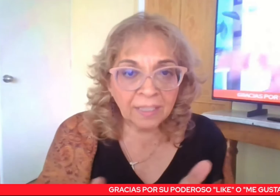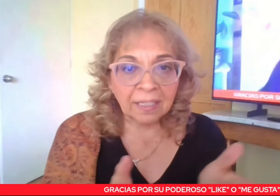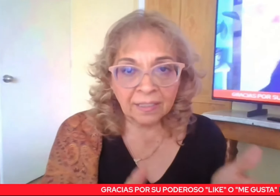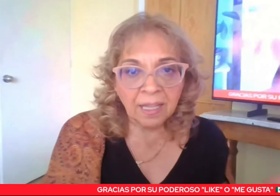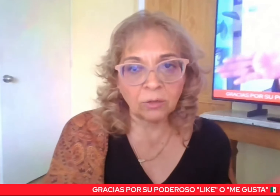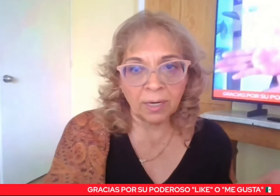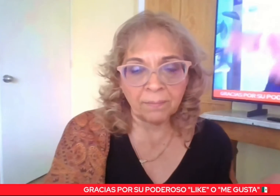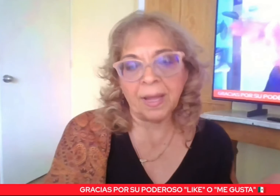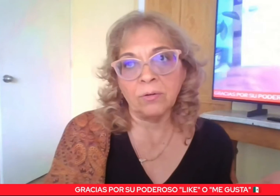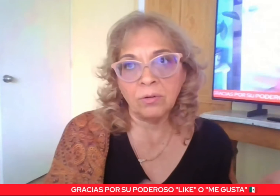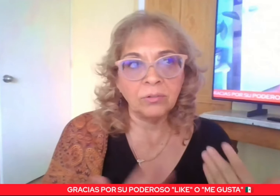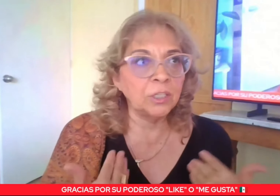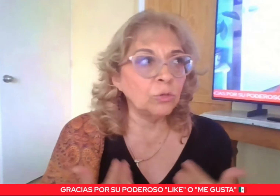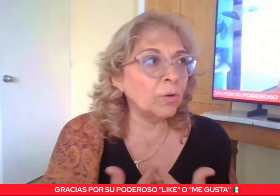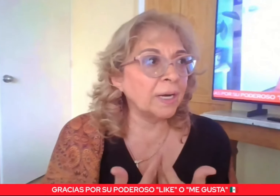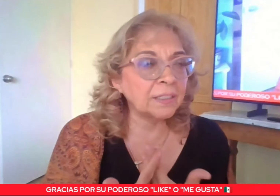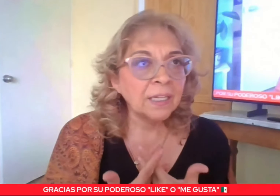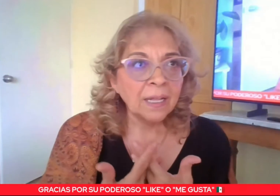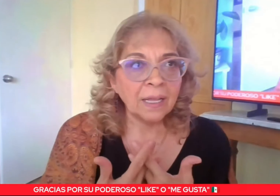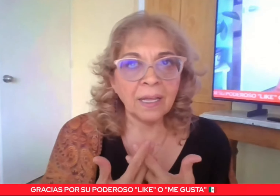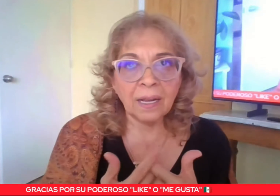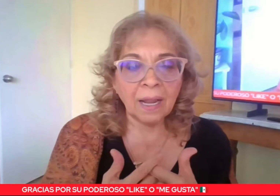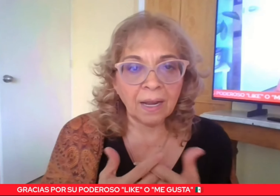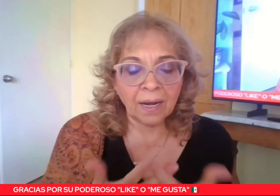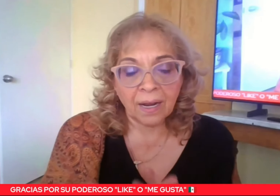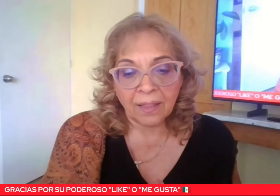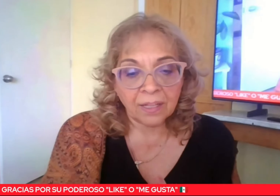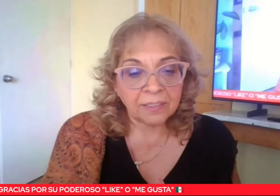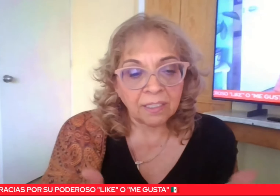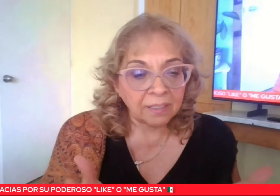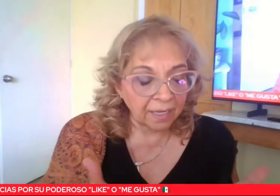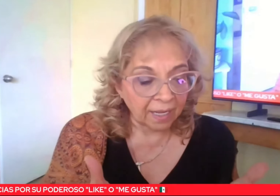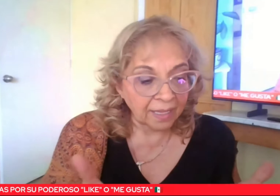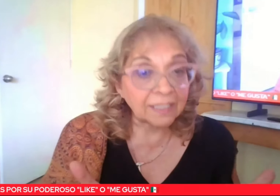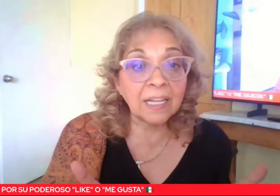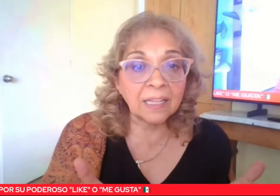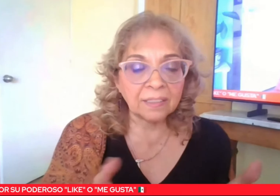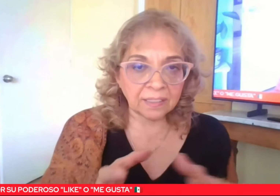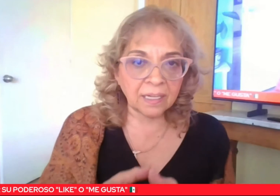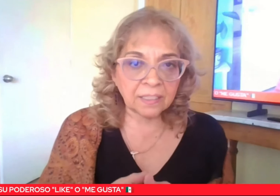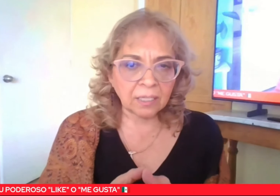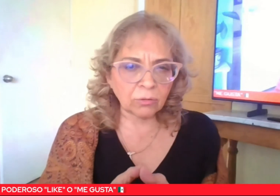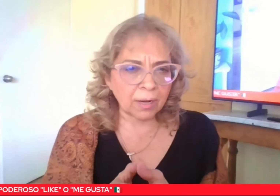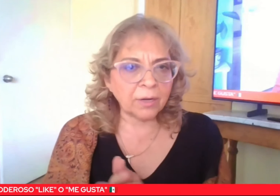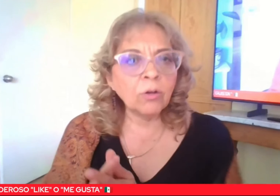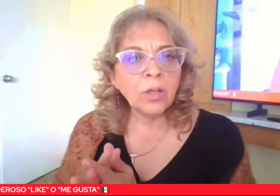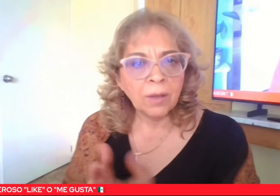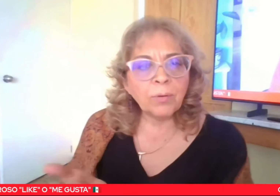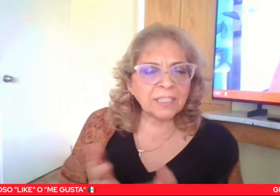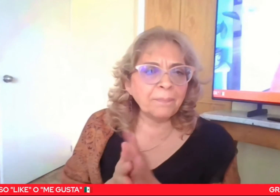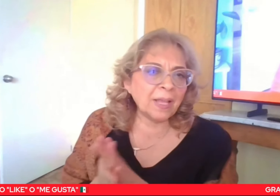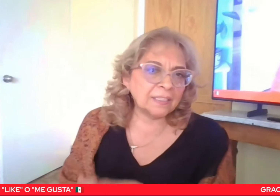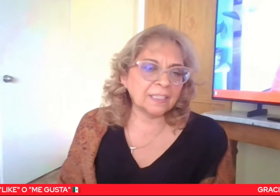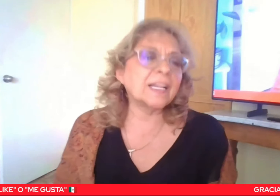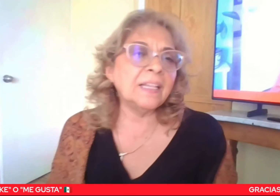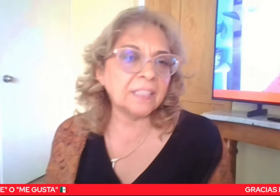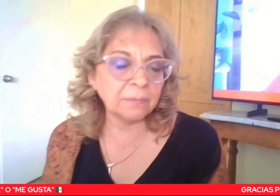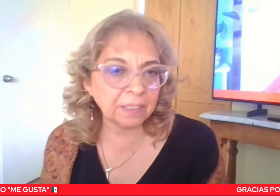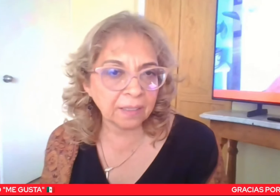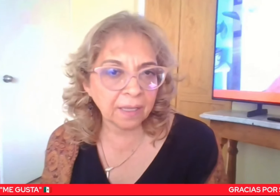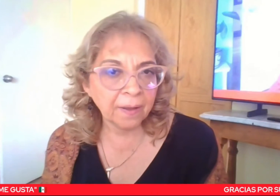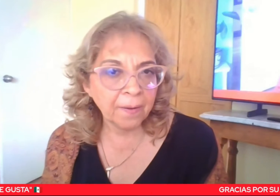tienes ese dato en la mano, ¿no? Si tú eres la que decide, si tienes este dato en la mano, pues, ¿qué piensas? ¿Qué